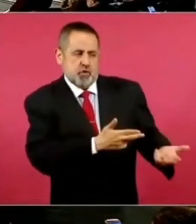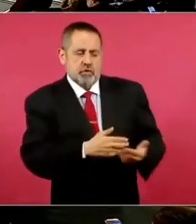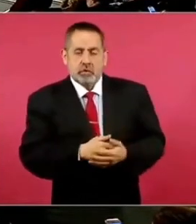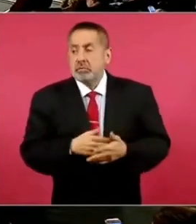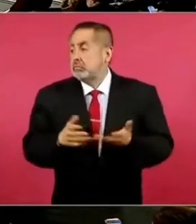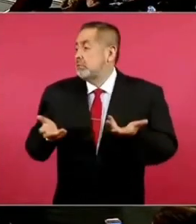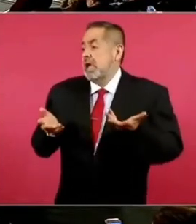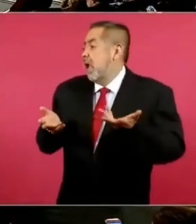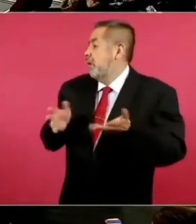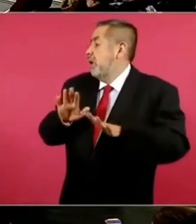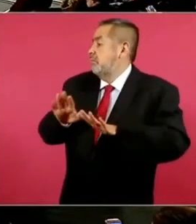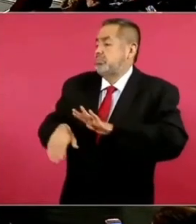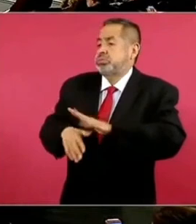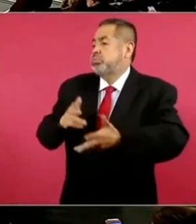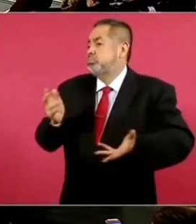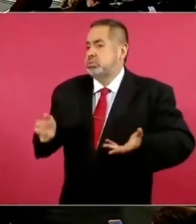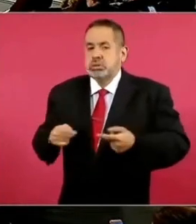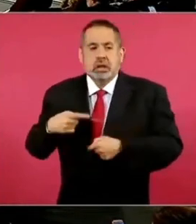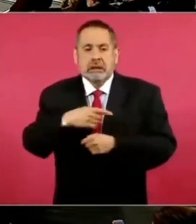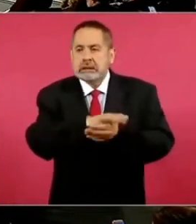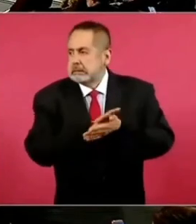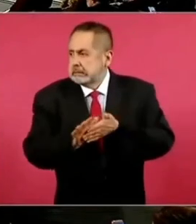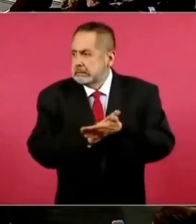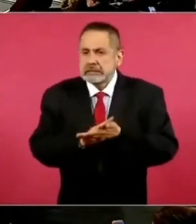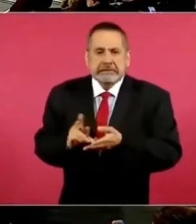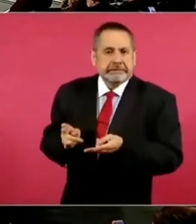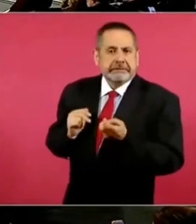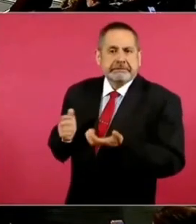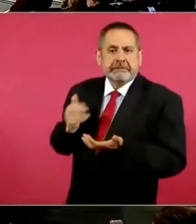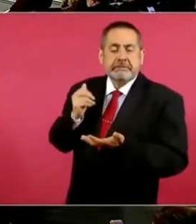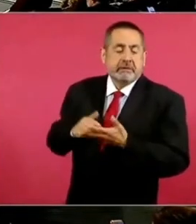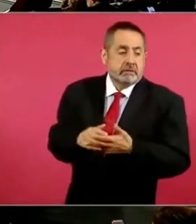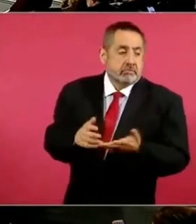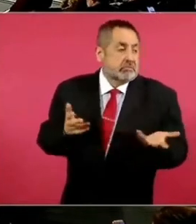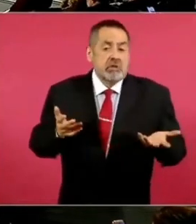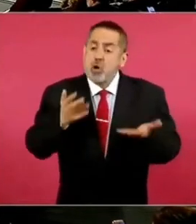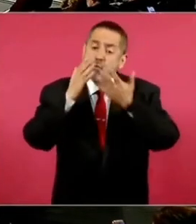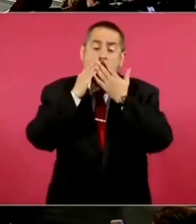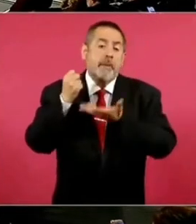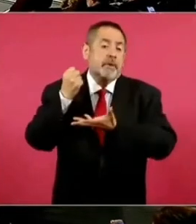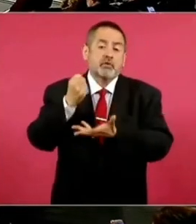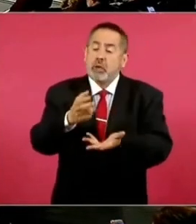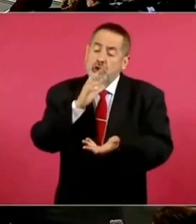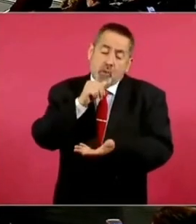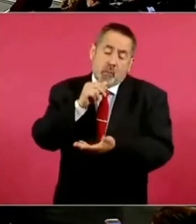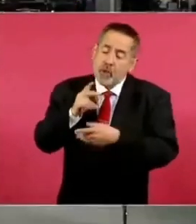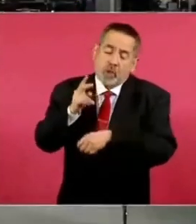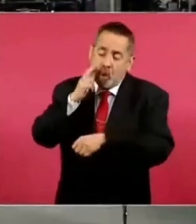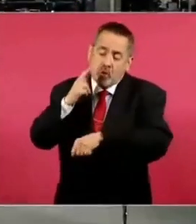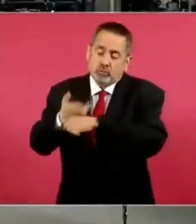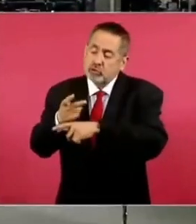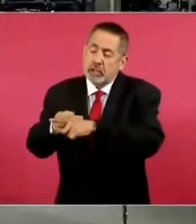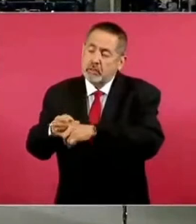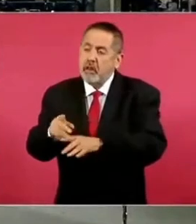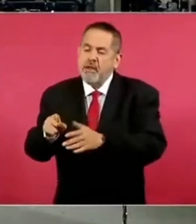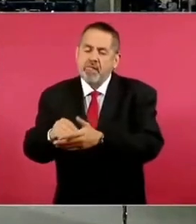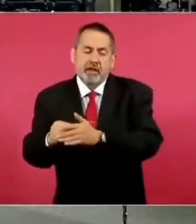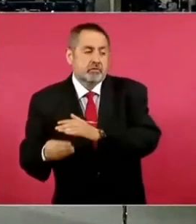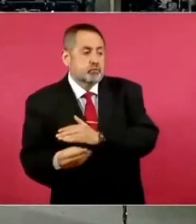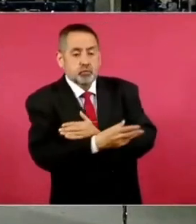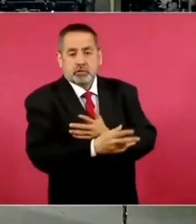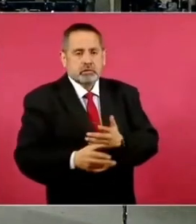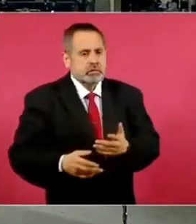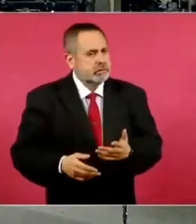privada se frote las manos o pretexto que no hay presupuesto gubernamental para hacerse cargo de ellos no